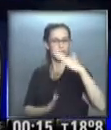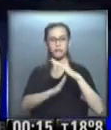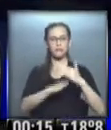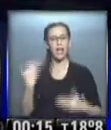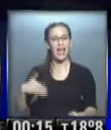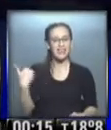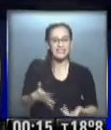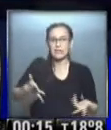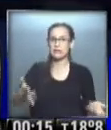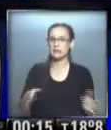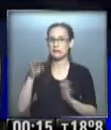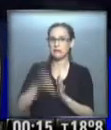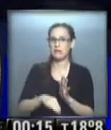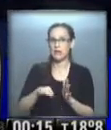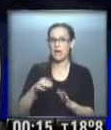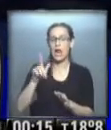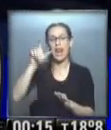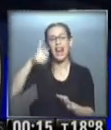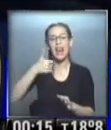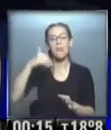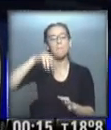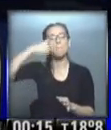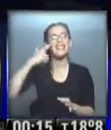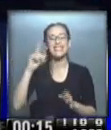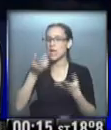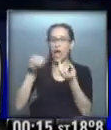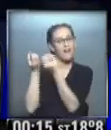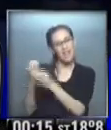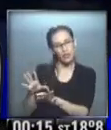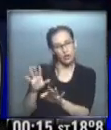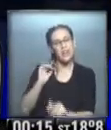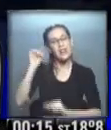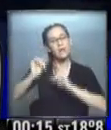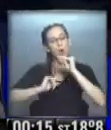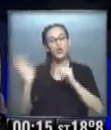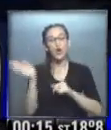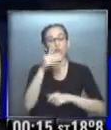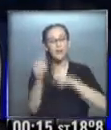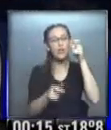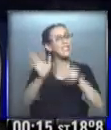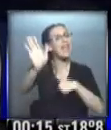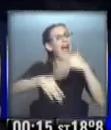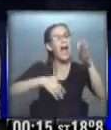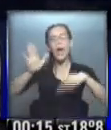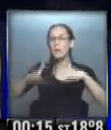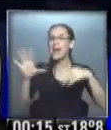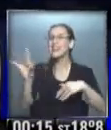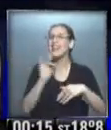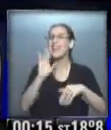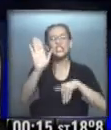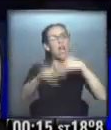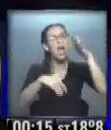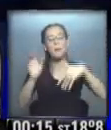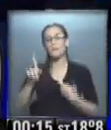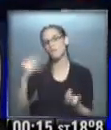una baja importante, que se trata de la de Lionel Messi, pero ya de a poco fueron llegando todos los convocados por Alejandro Sabella, que ha tenido otras